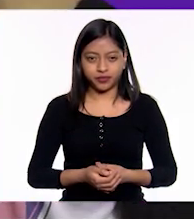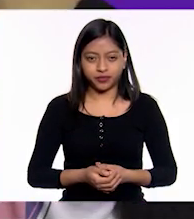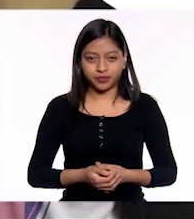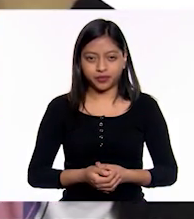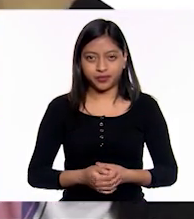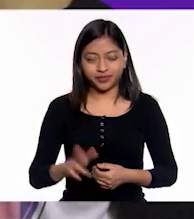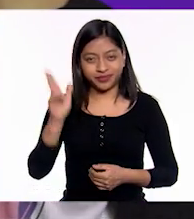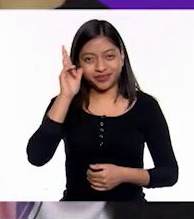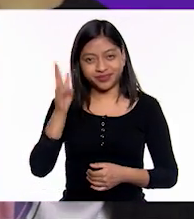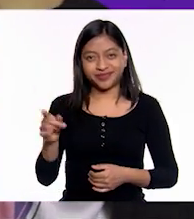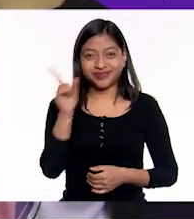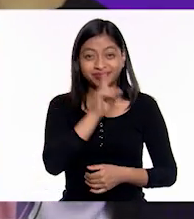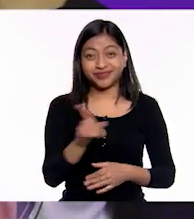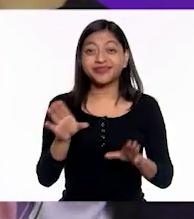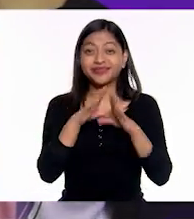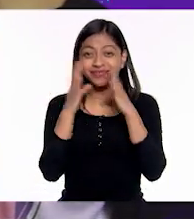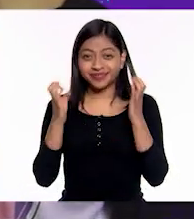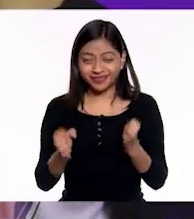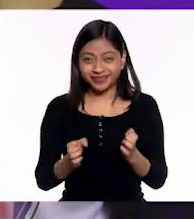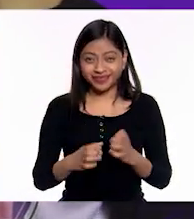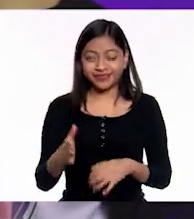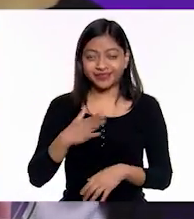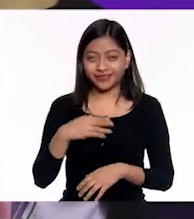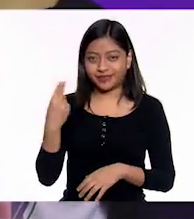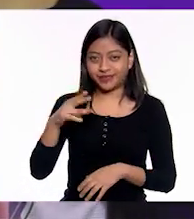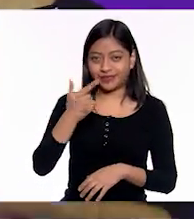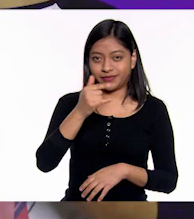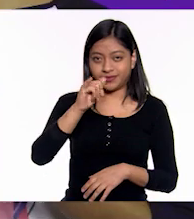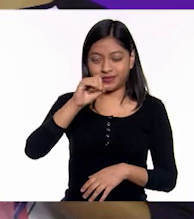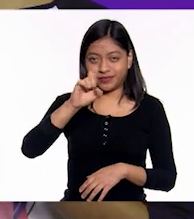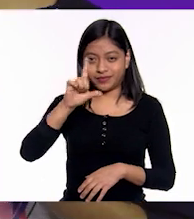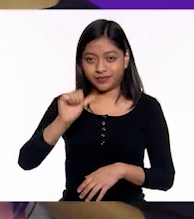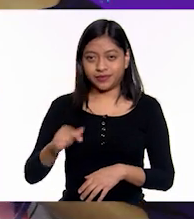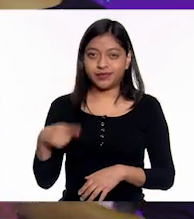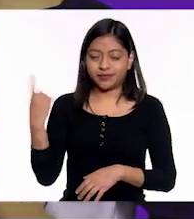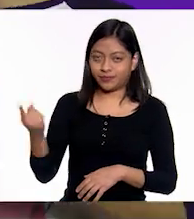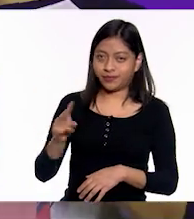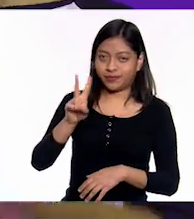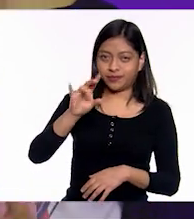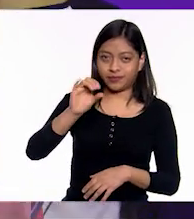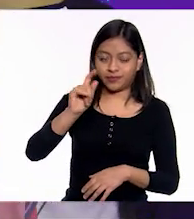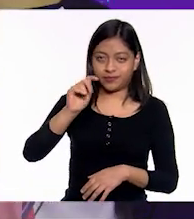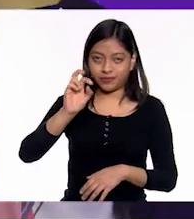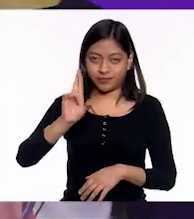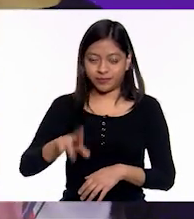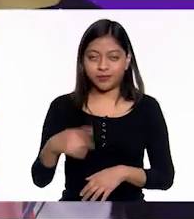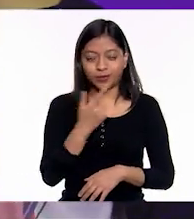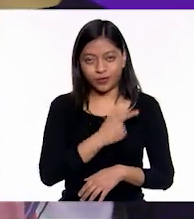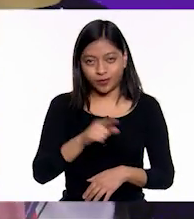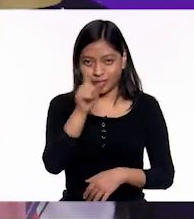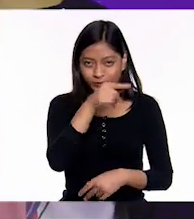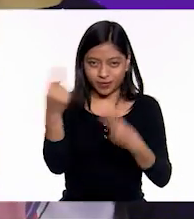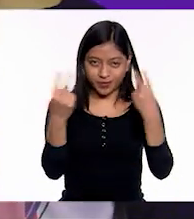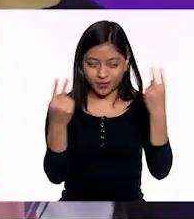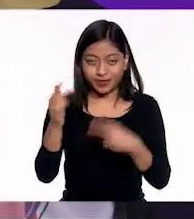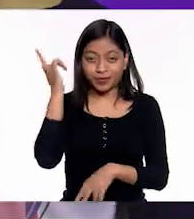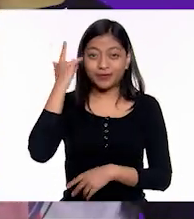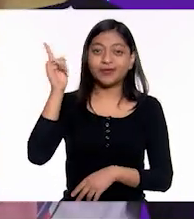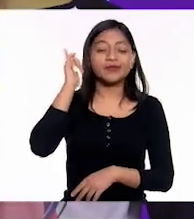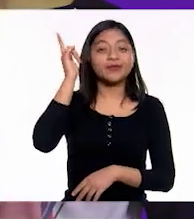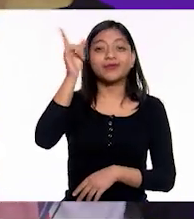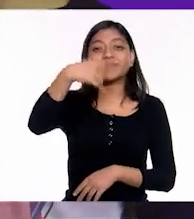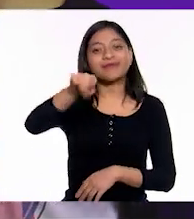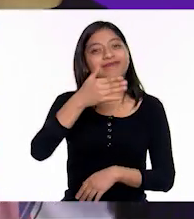Hola chicas y chicos, ¿cómo están? Yo soy Gisela Sierra. Y yo soy Víctor Díaz. Nos da mucho gusto saludarlos y esperamos que se